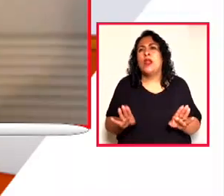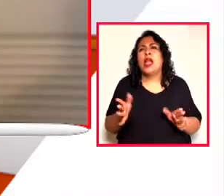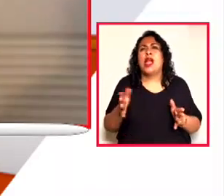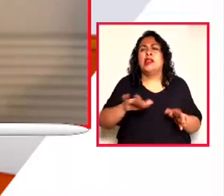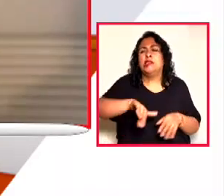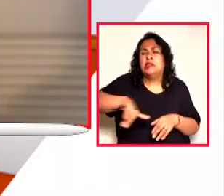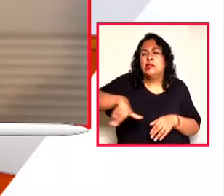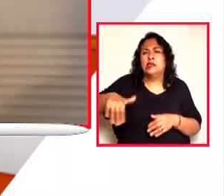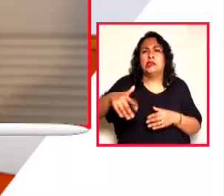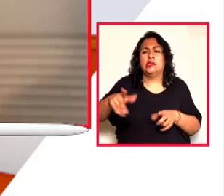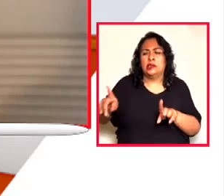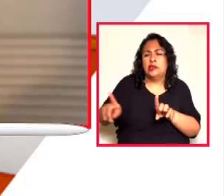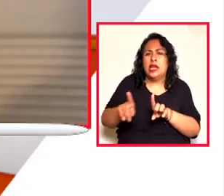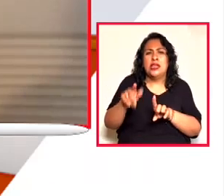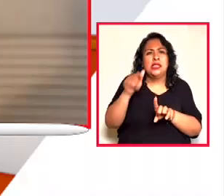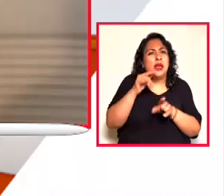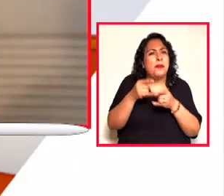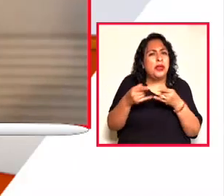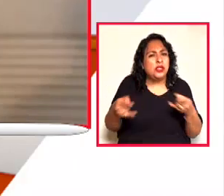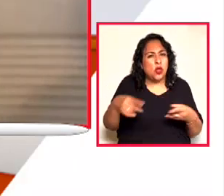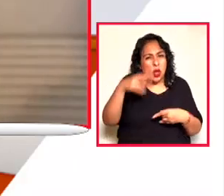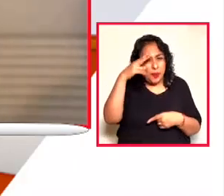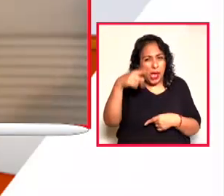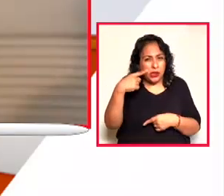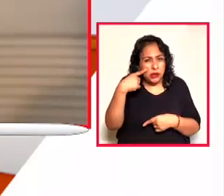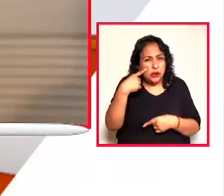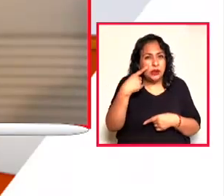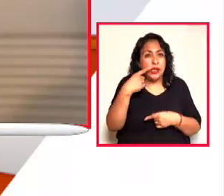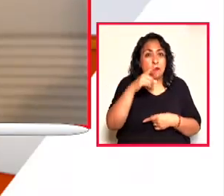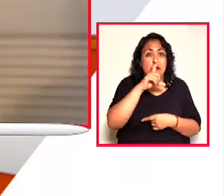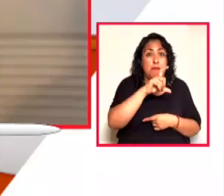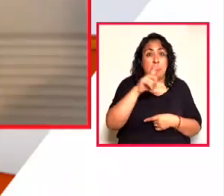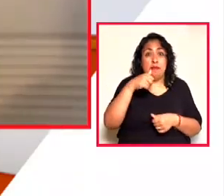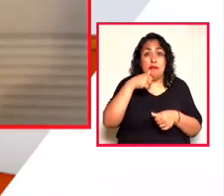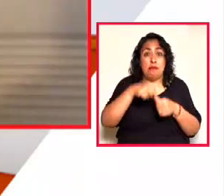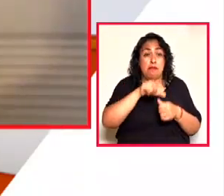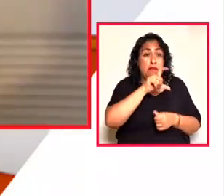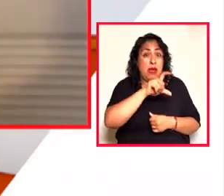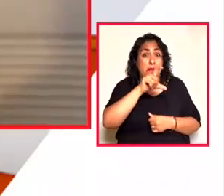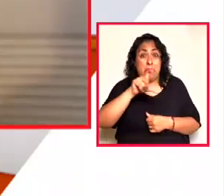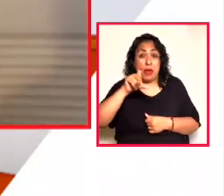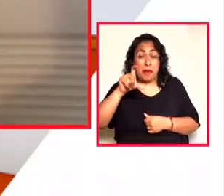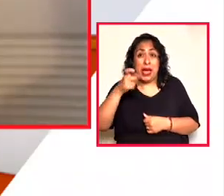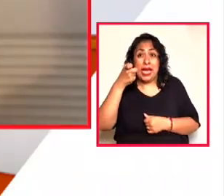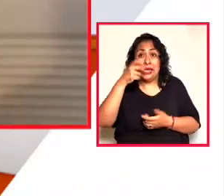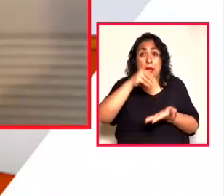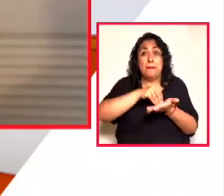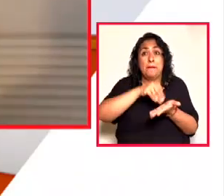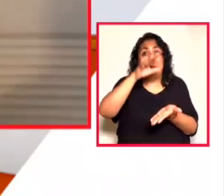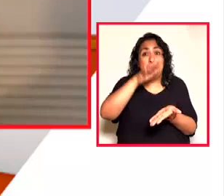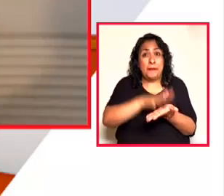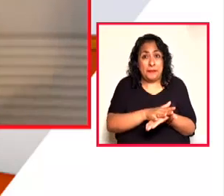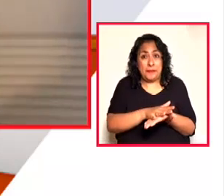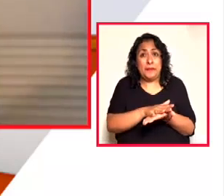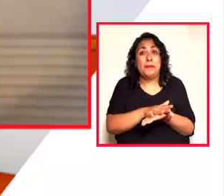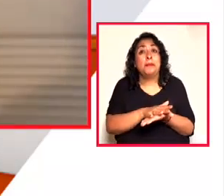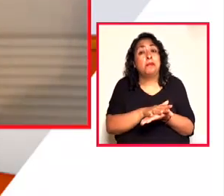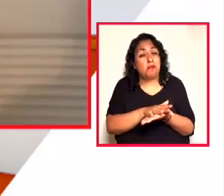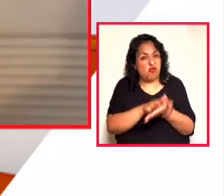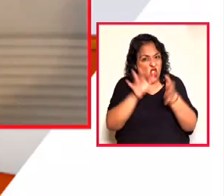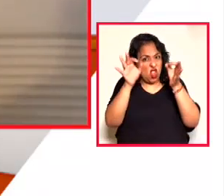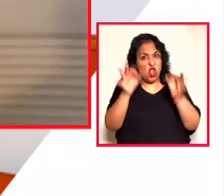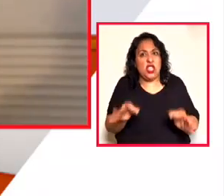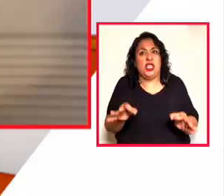está siempre la historia de México con mayúsculas. Entonces es un registro muy